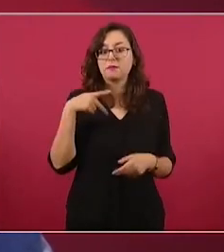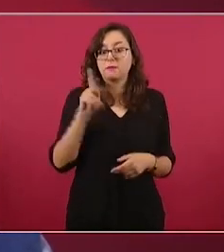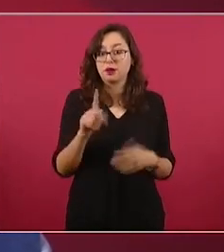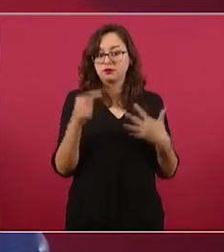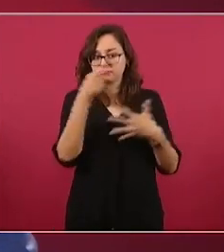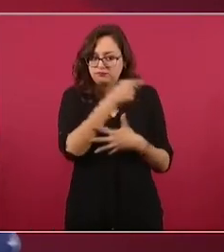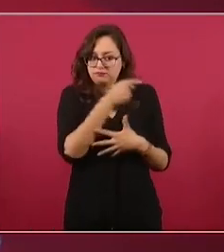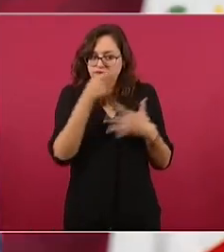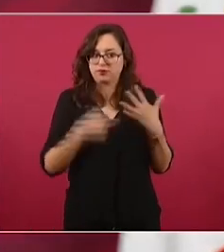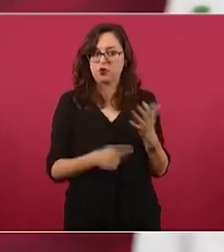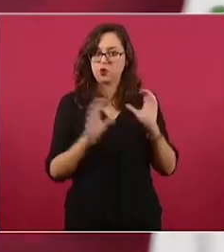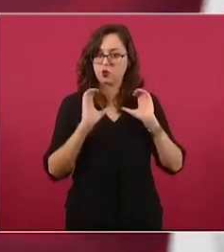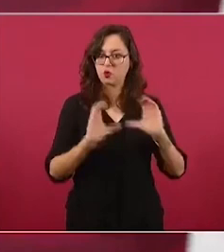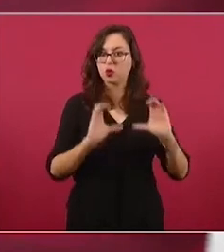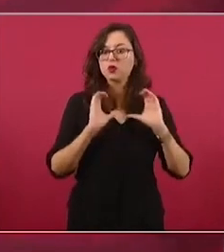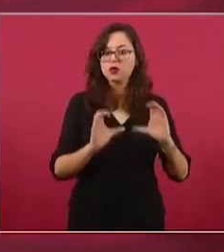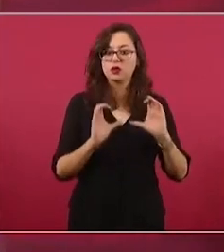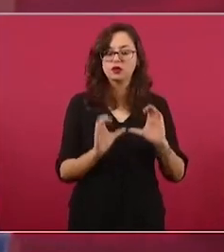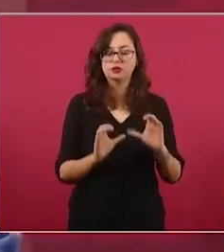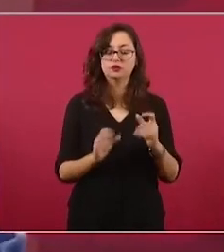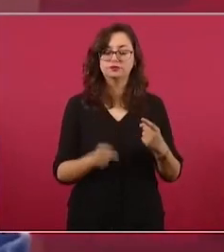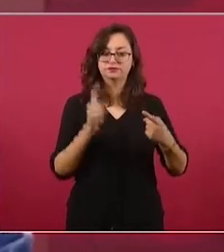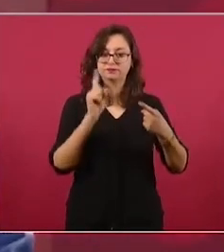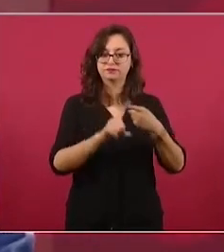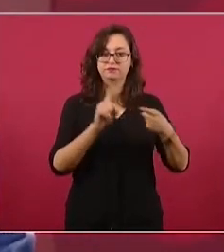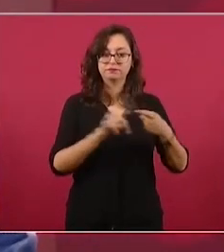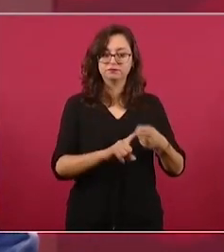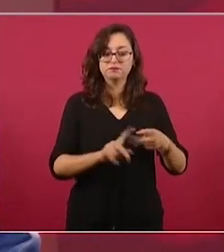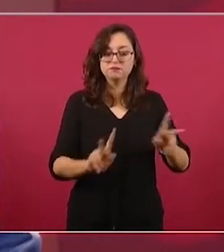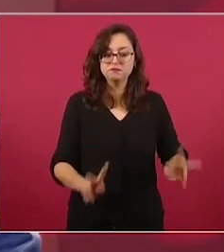La primera es que sea capital mexicano.